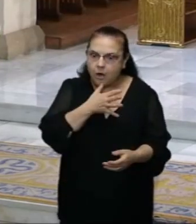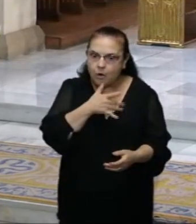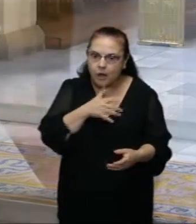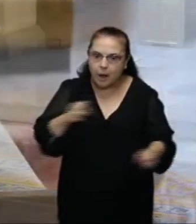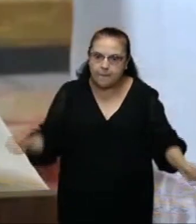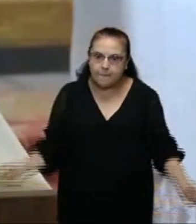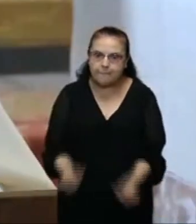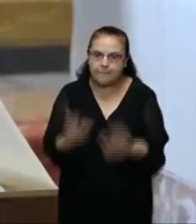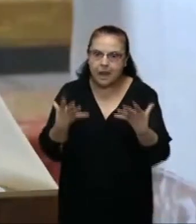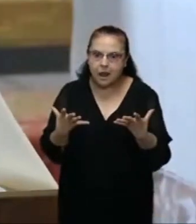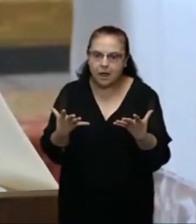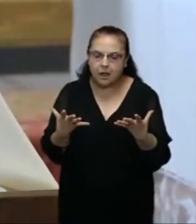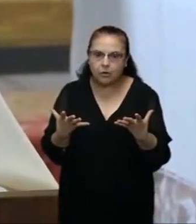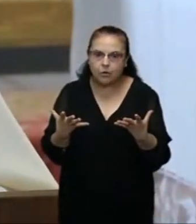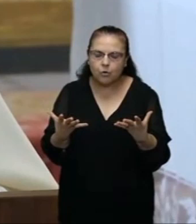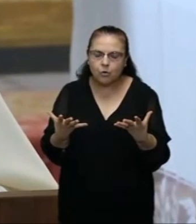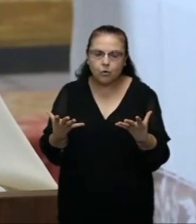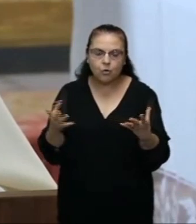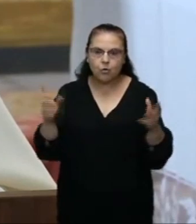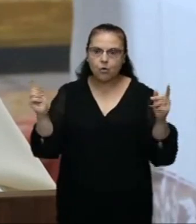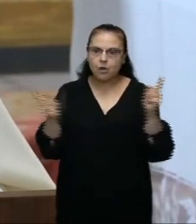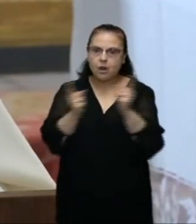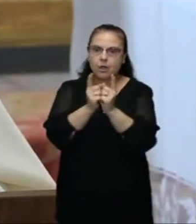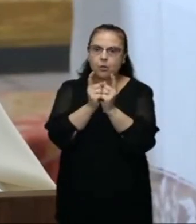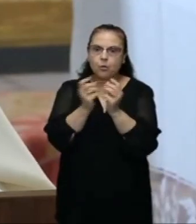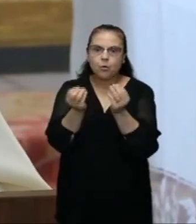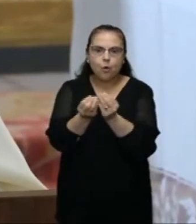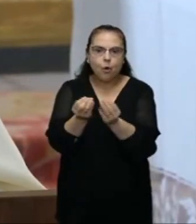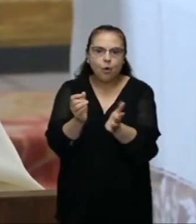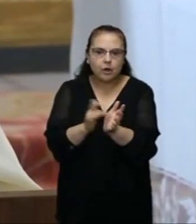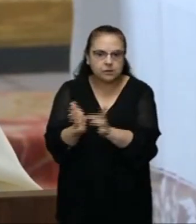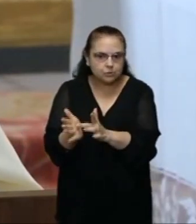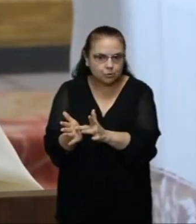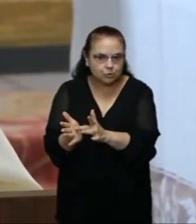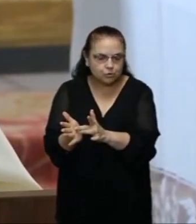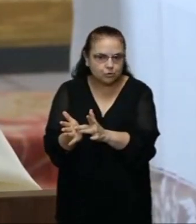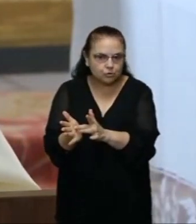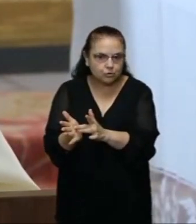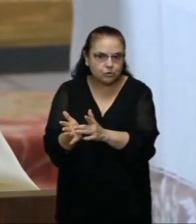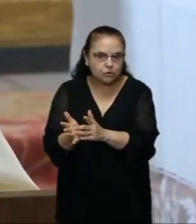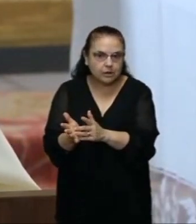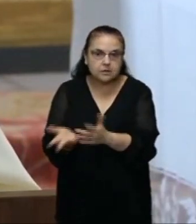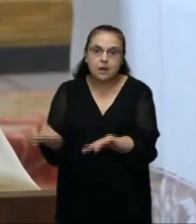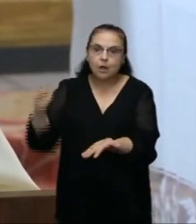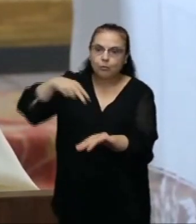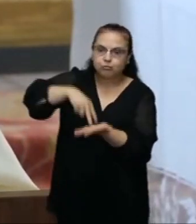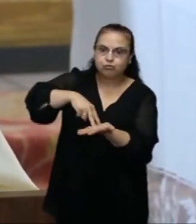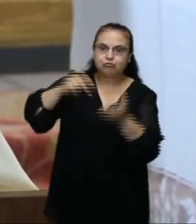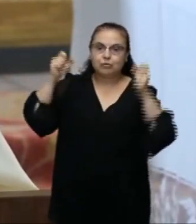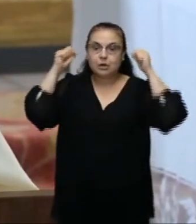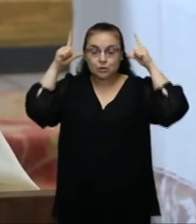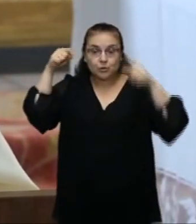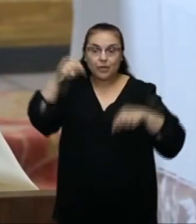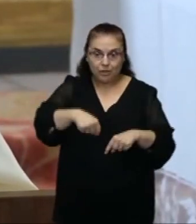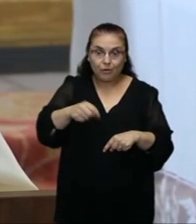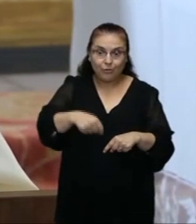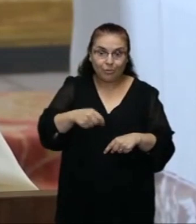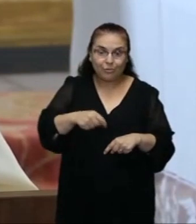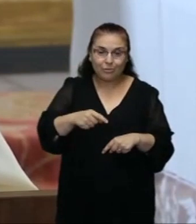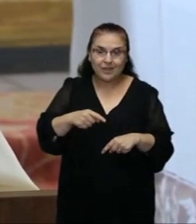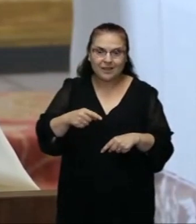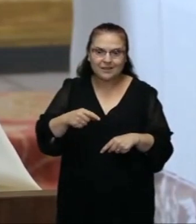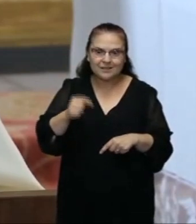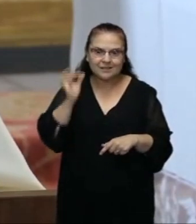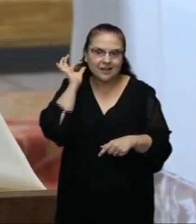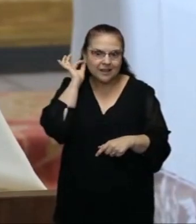milagro, el encuentro con Jesús, que es la resurrección de este muchacho. A ti te lo